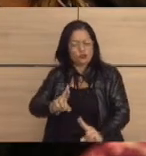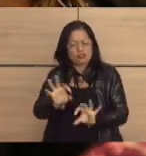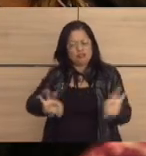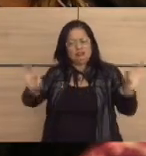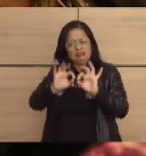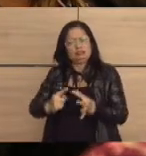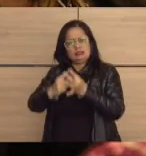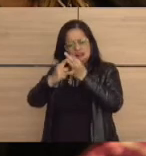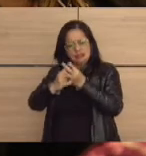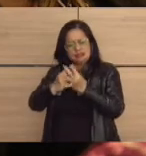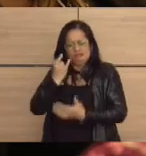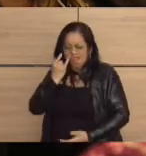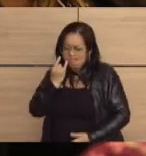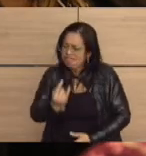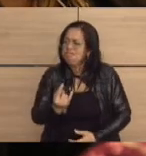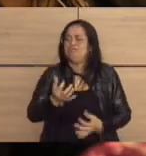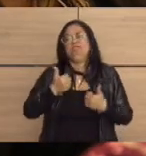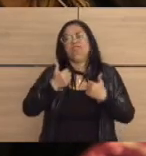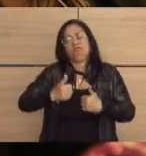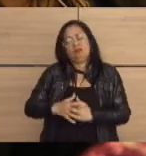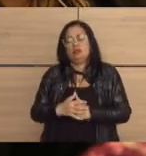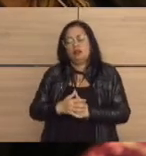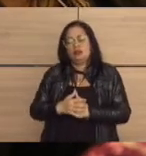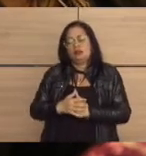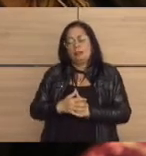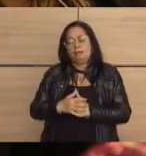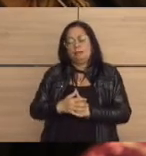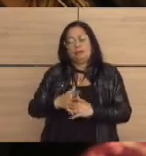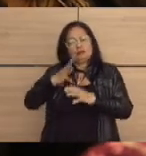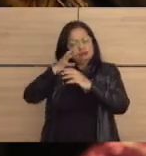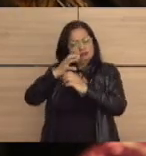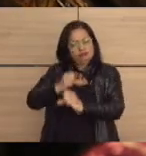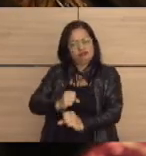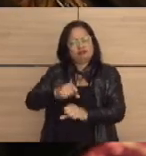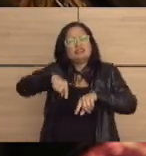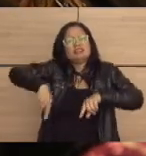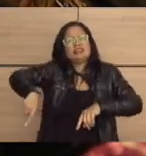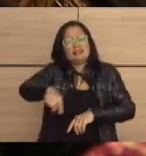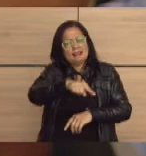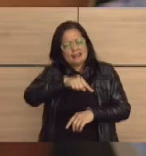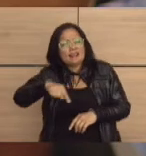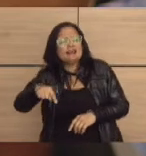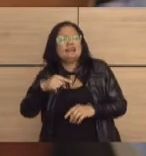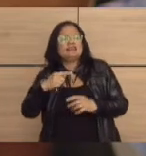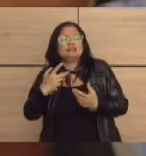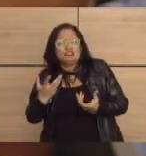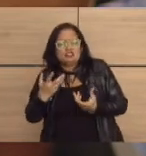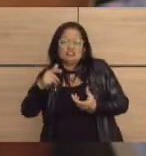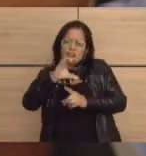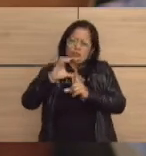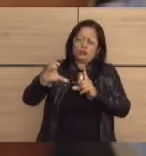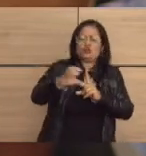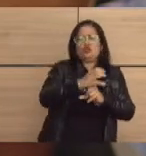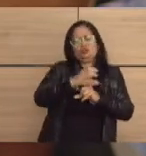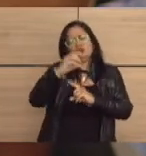por apreciarla. Porque el colonialismo, el peso de la colonia en nuestra cultura